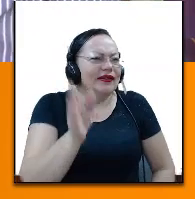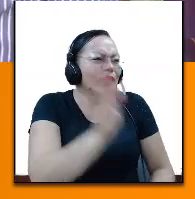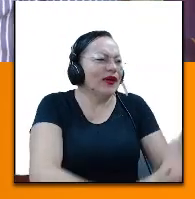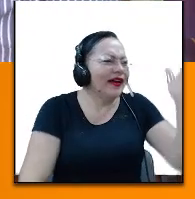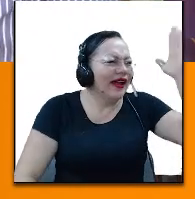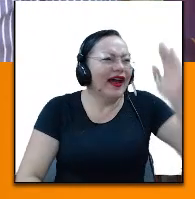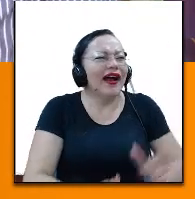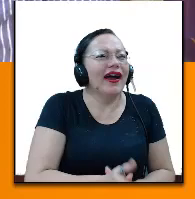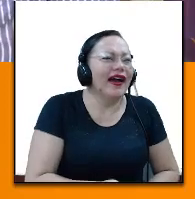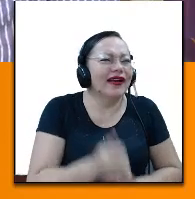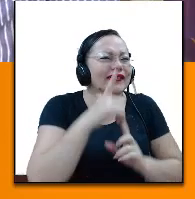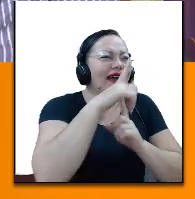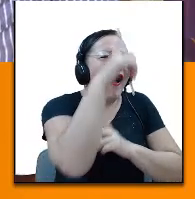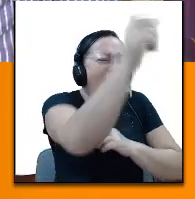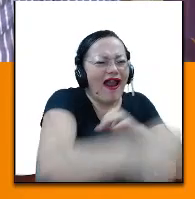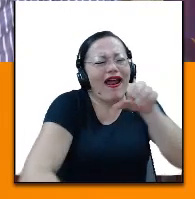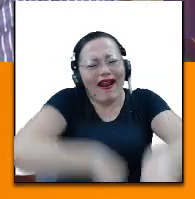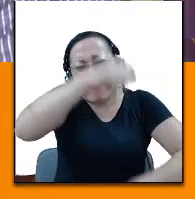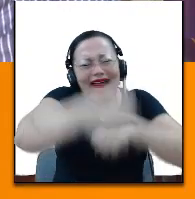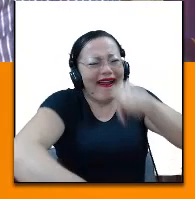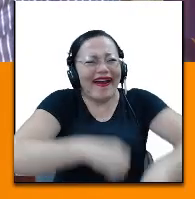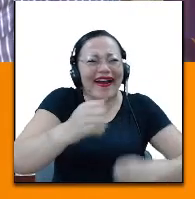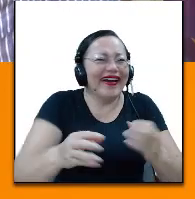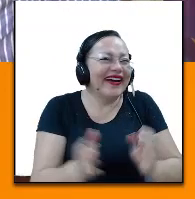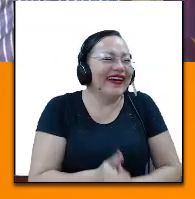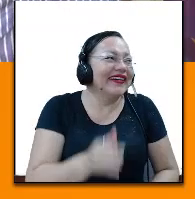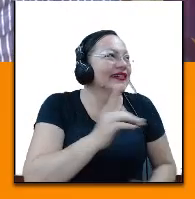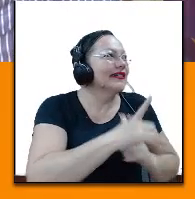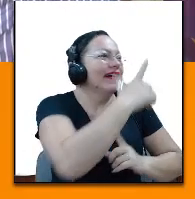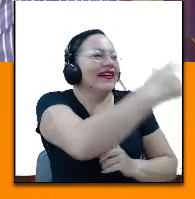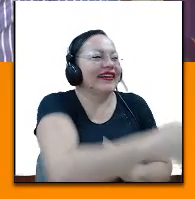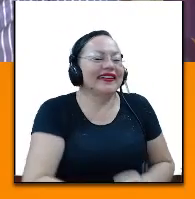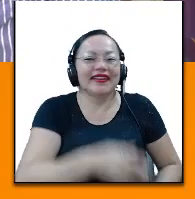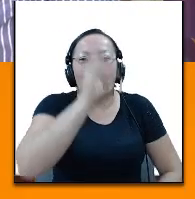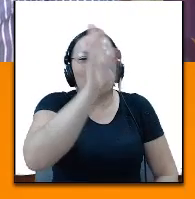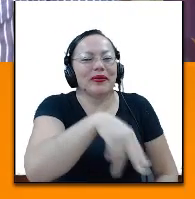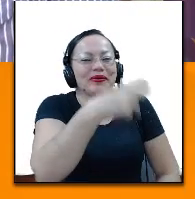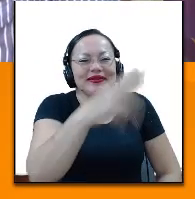las torres y no, las van a multar, ni tampoco para la Virgen, no se puede.